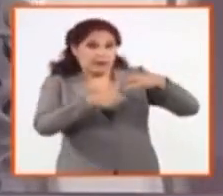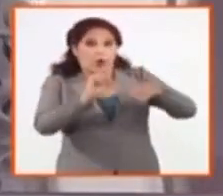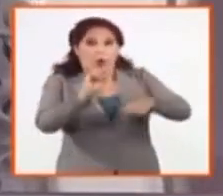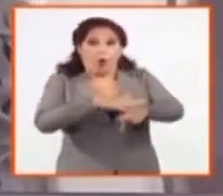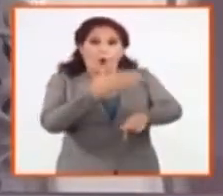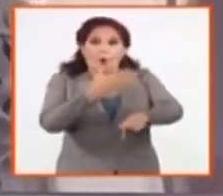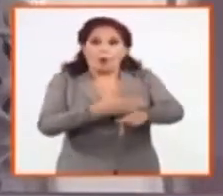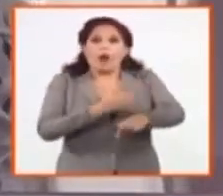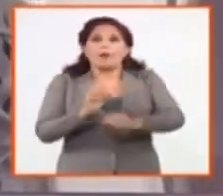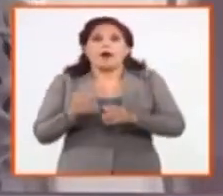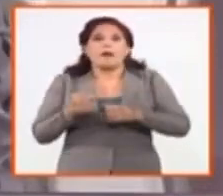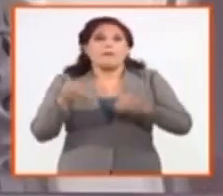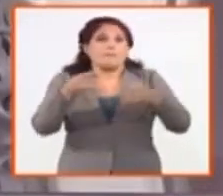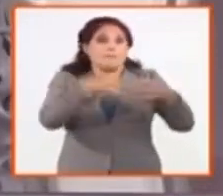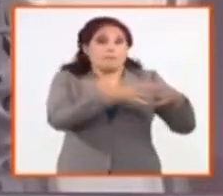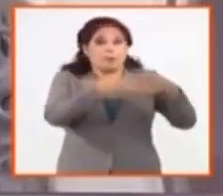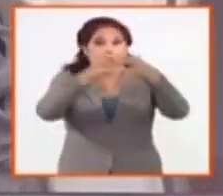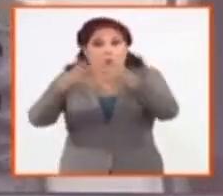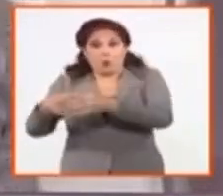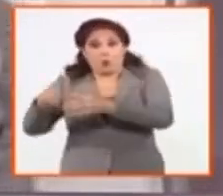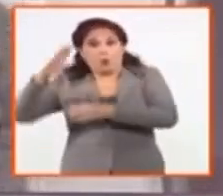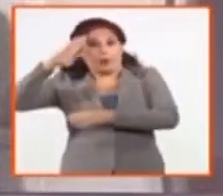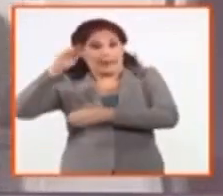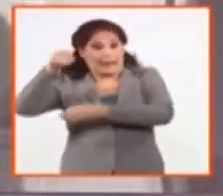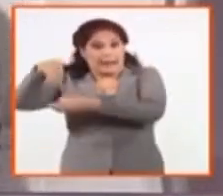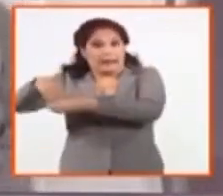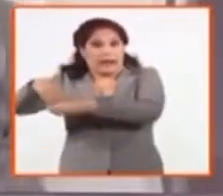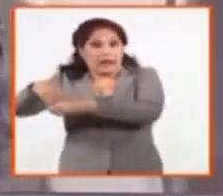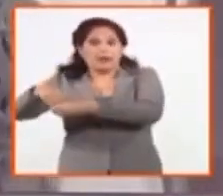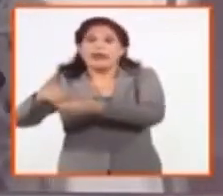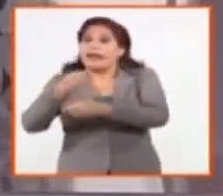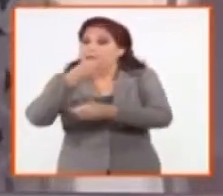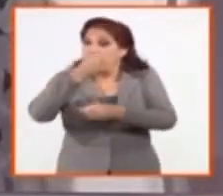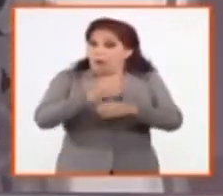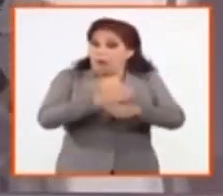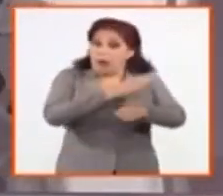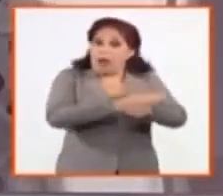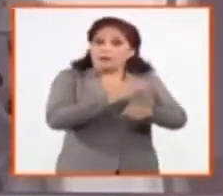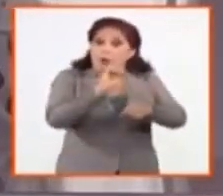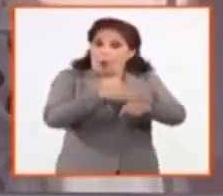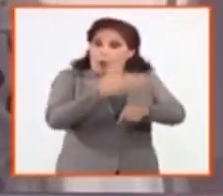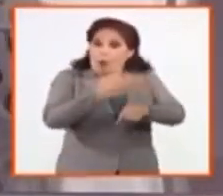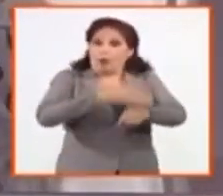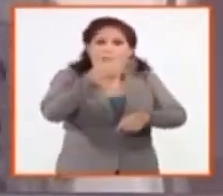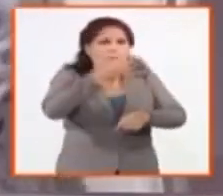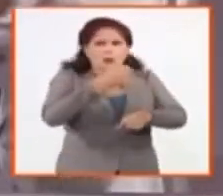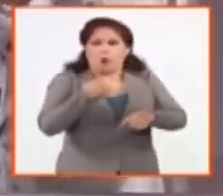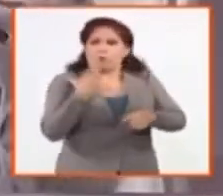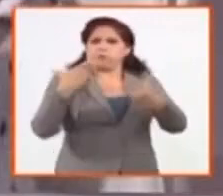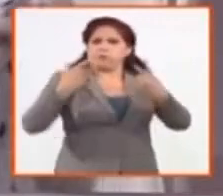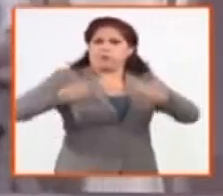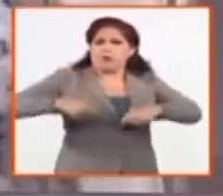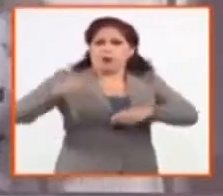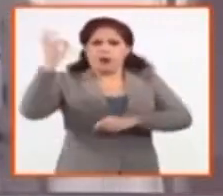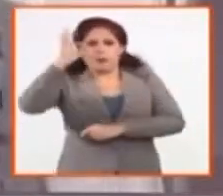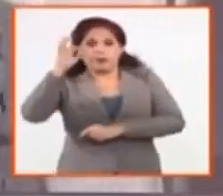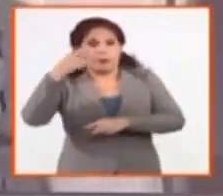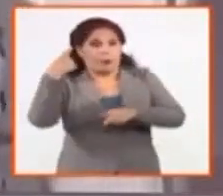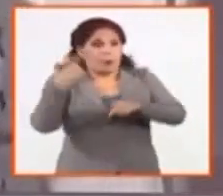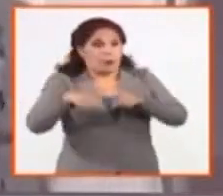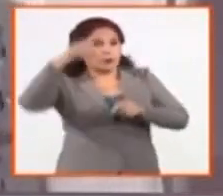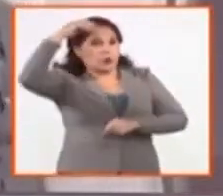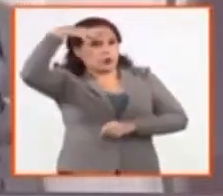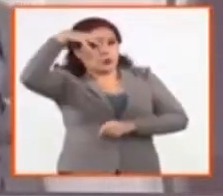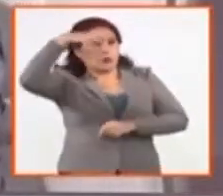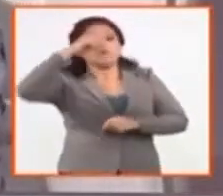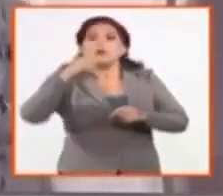presencia. Y dijo que se iba a retirar. Después llegó Trump y dijo, las guerras interminables.